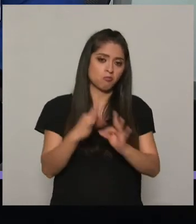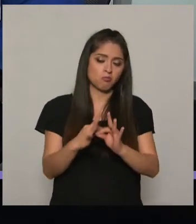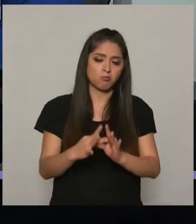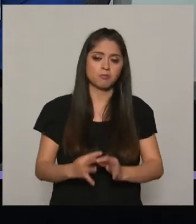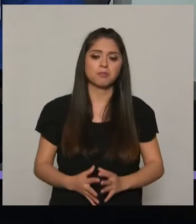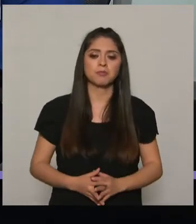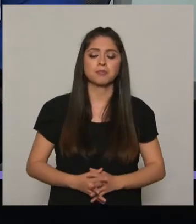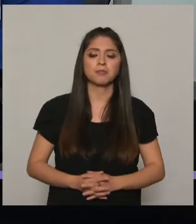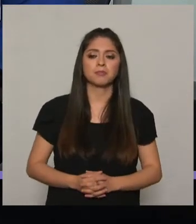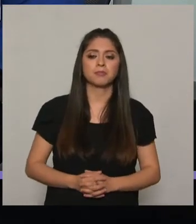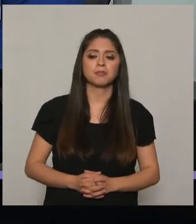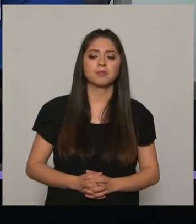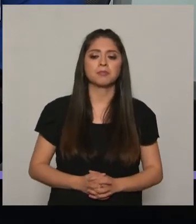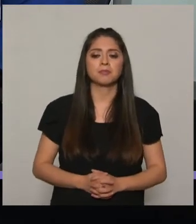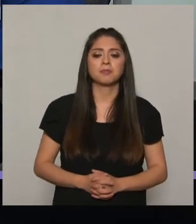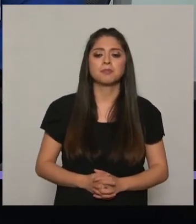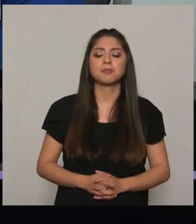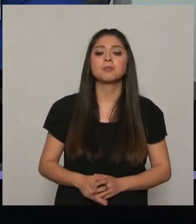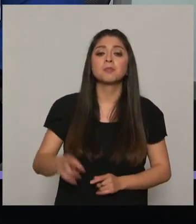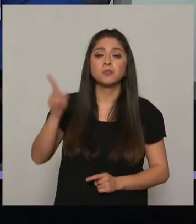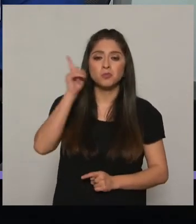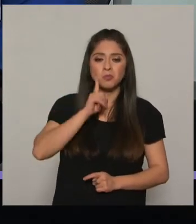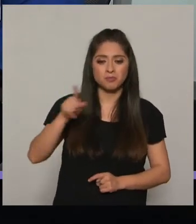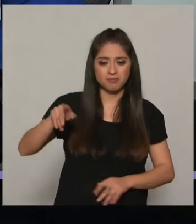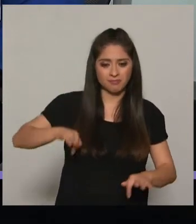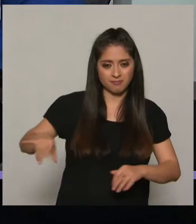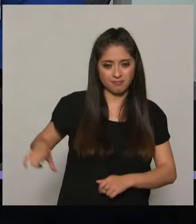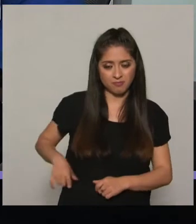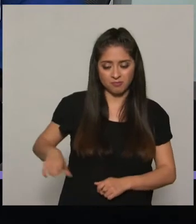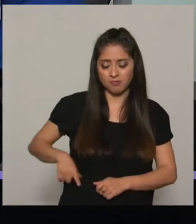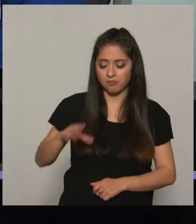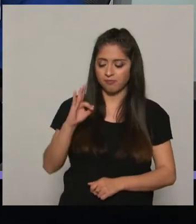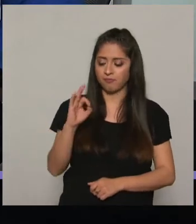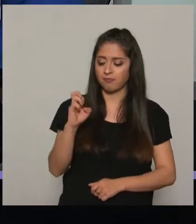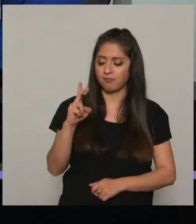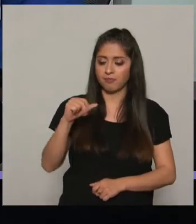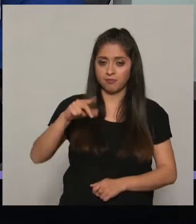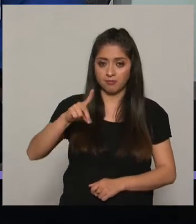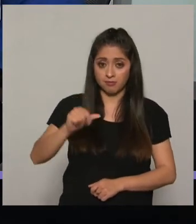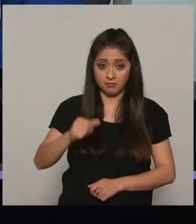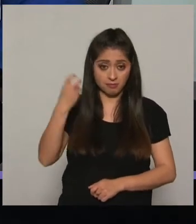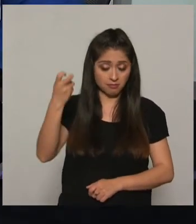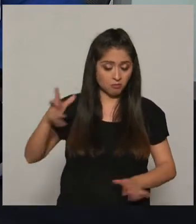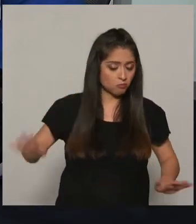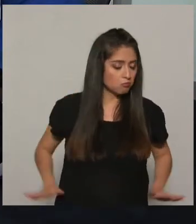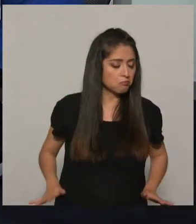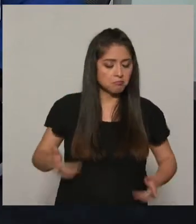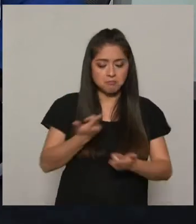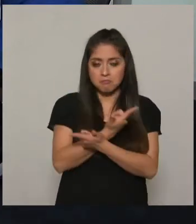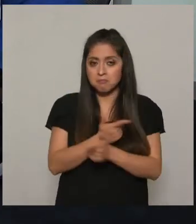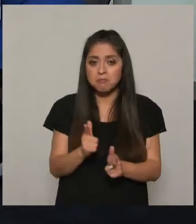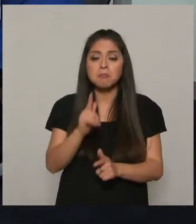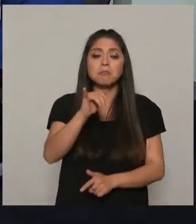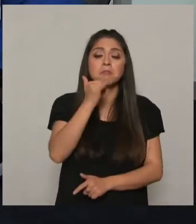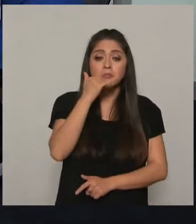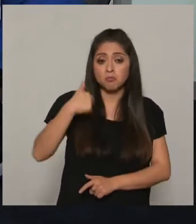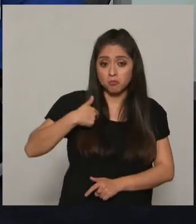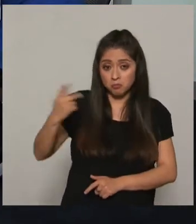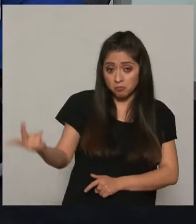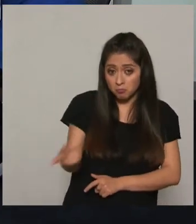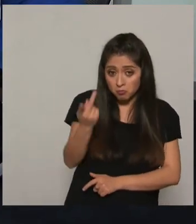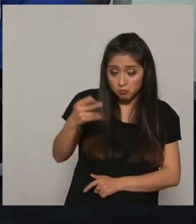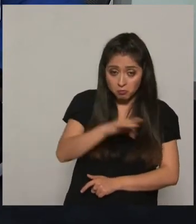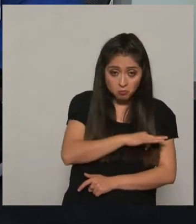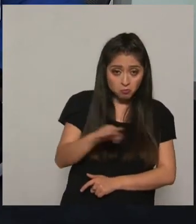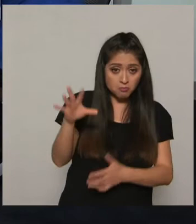Pero fíjate que la funcionaria Fernanda, que vino hace rato, Fernanda Rivara, ella es muy abierta, Incluso yo le pregunté si aceptaba la